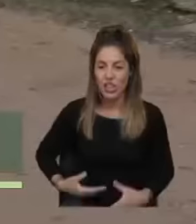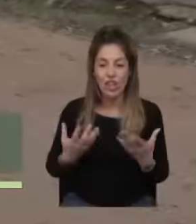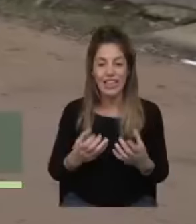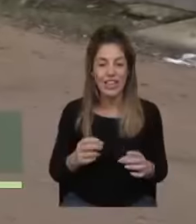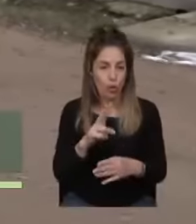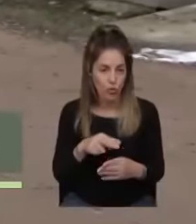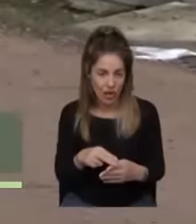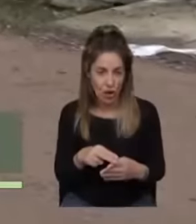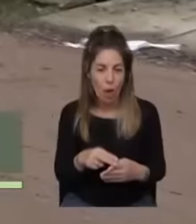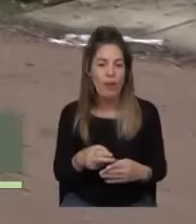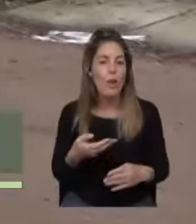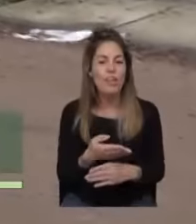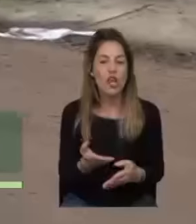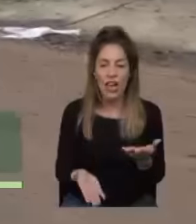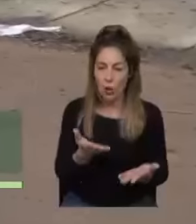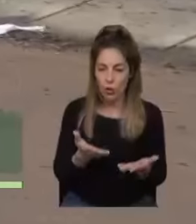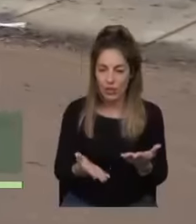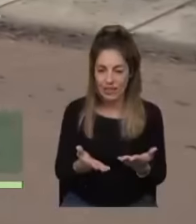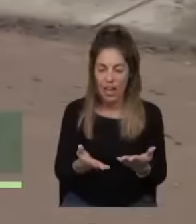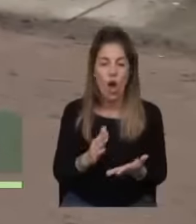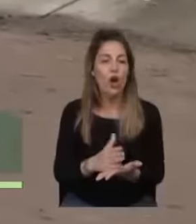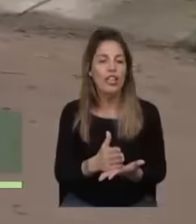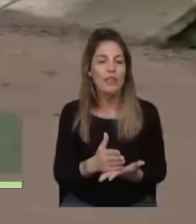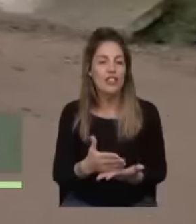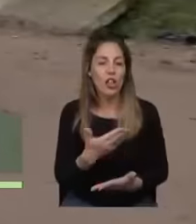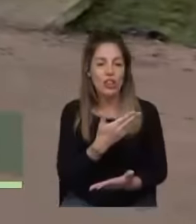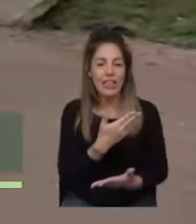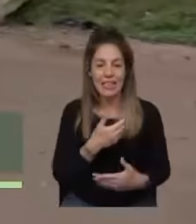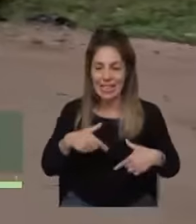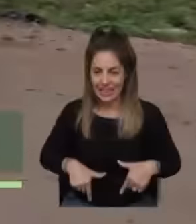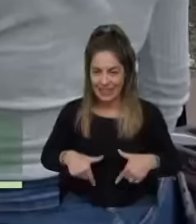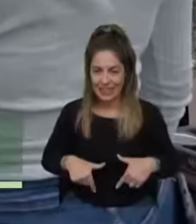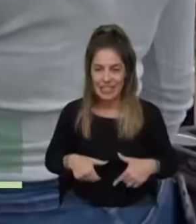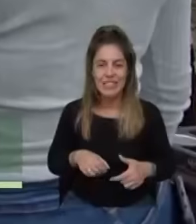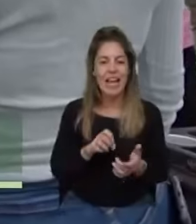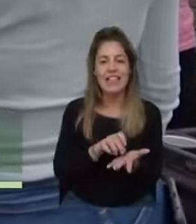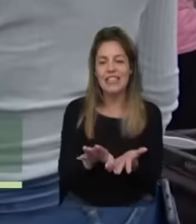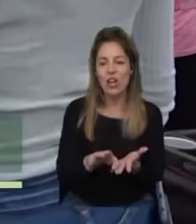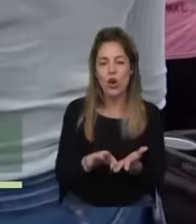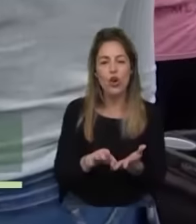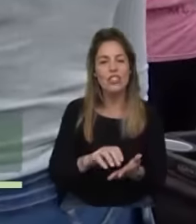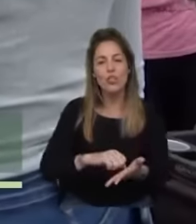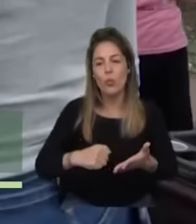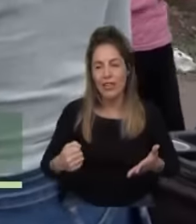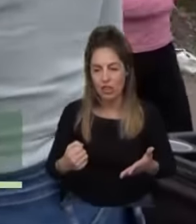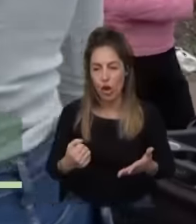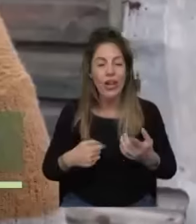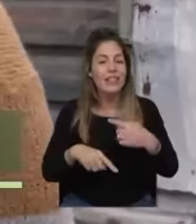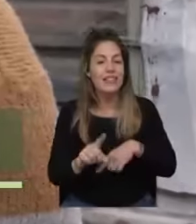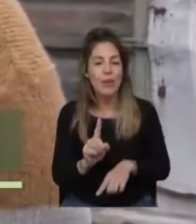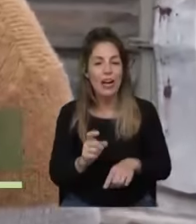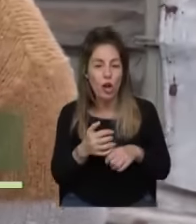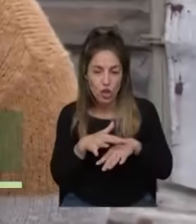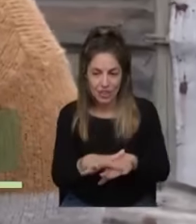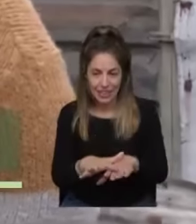utilizar, por lo que recurrió a la justicia. Con intermediación del gobierno departamental, el desalojo se suspendió provisoriamente. Sin embargo, los